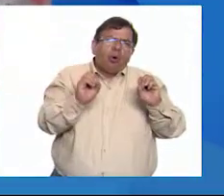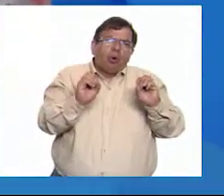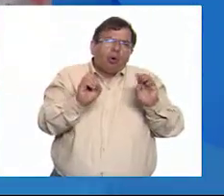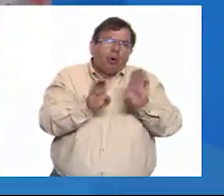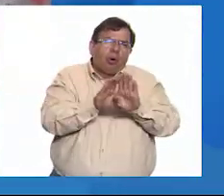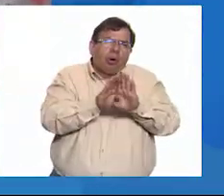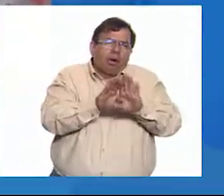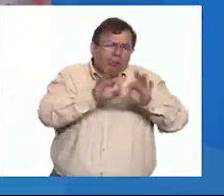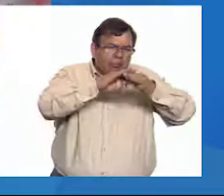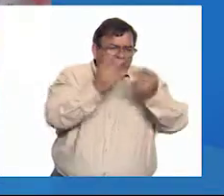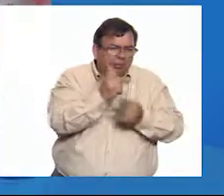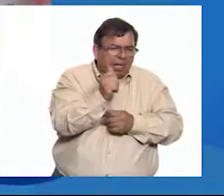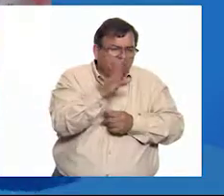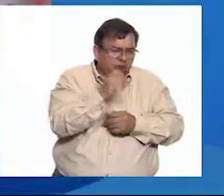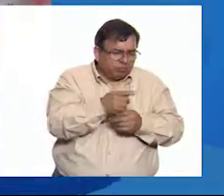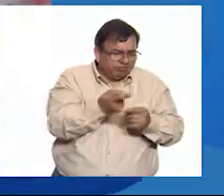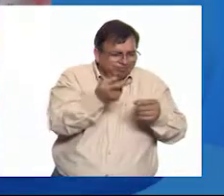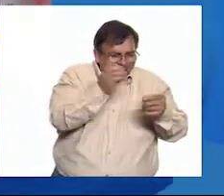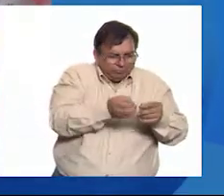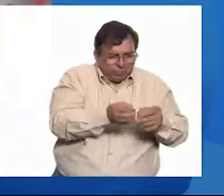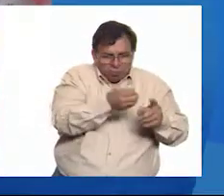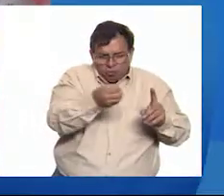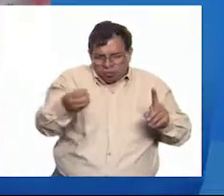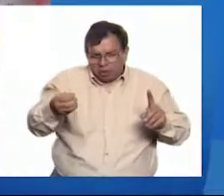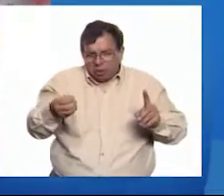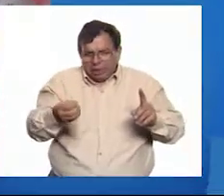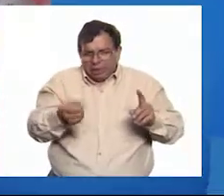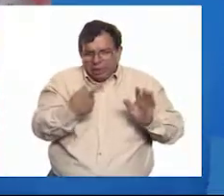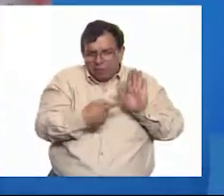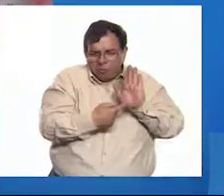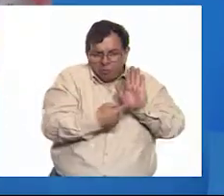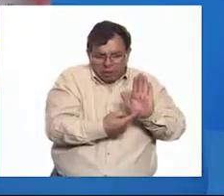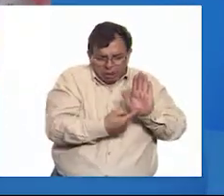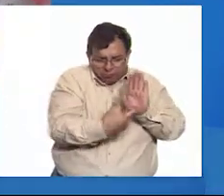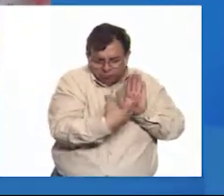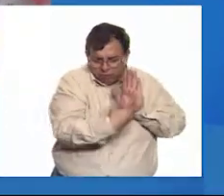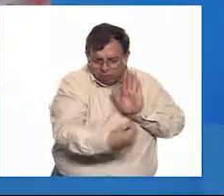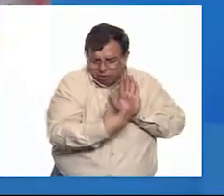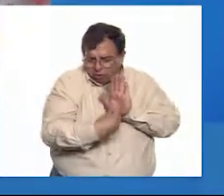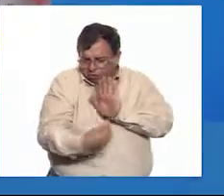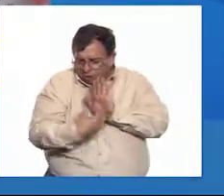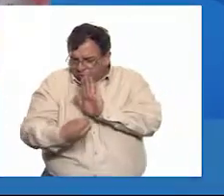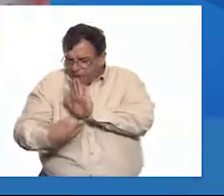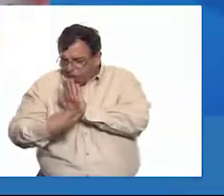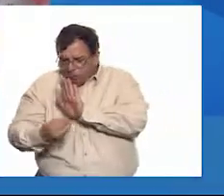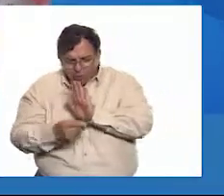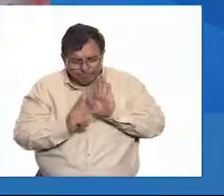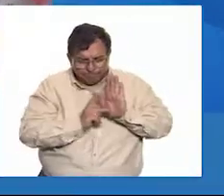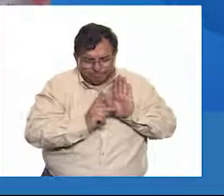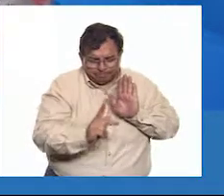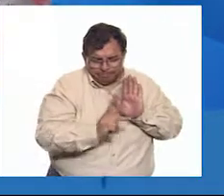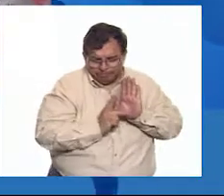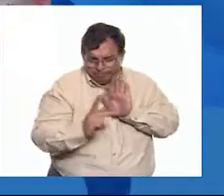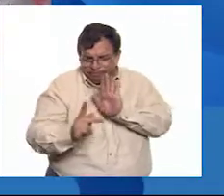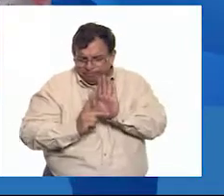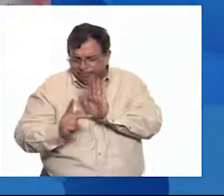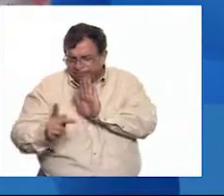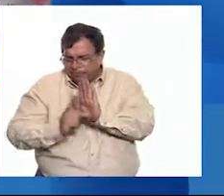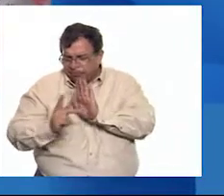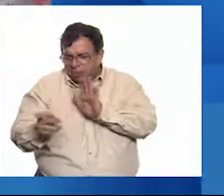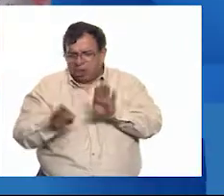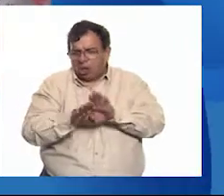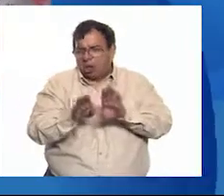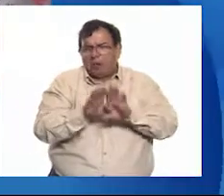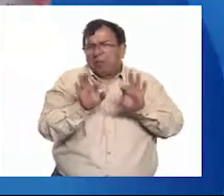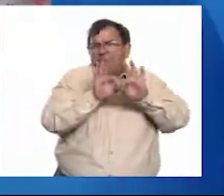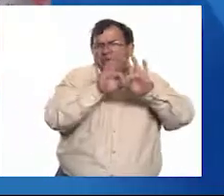un patrón. Un patrón es un modelo que sirve de muestra para sacar otra cosa igual, definida por la forma y